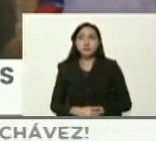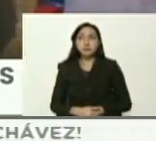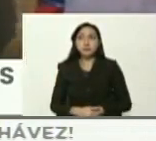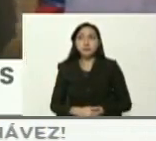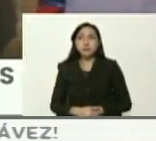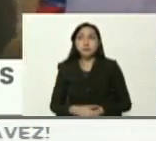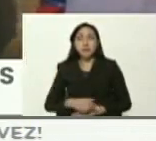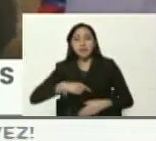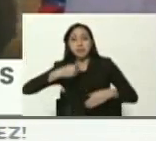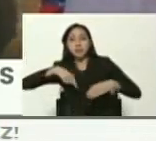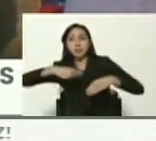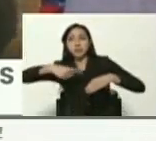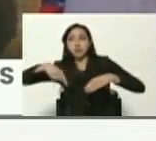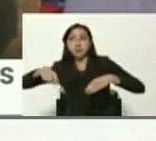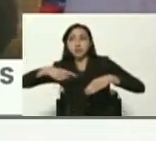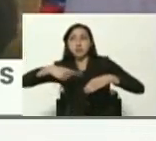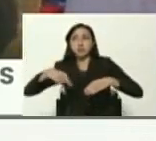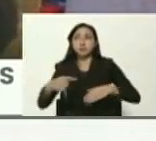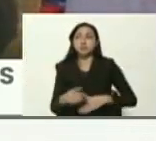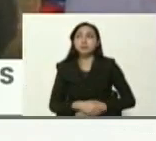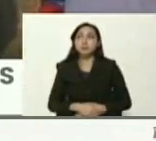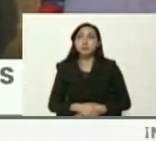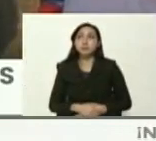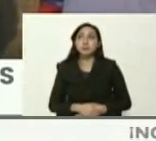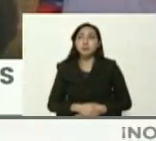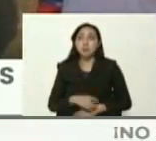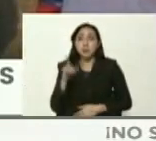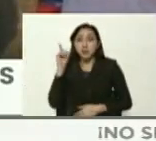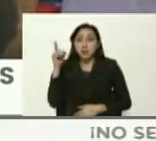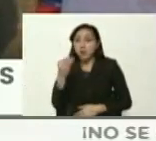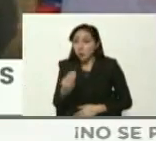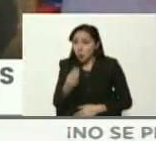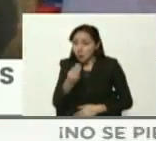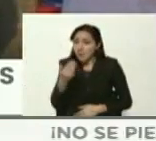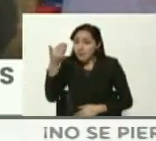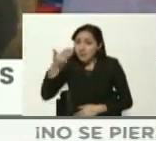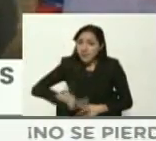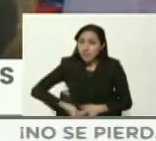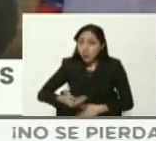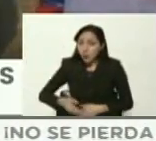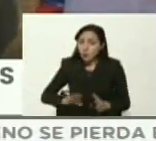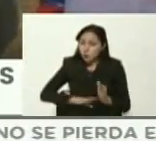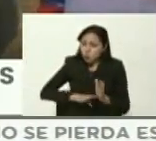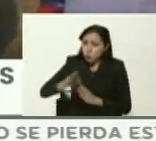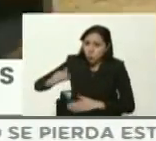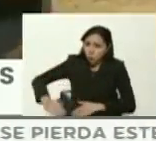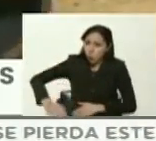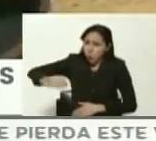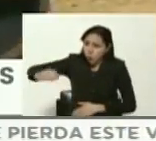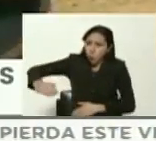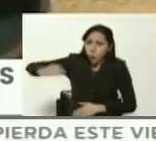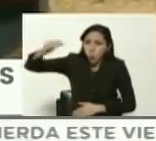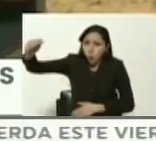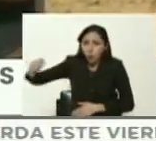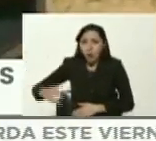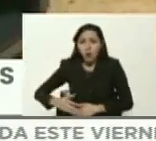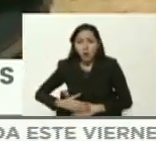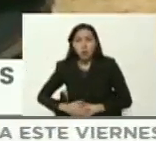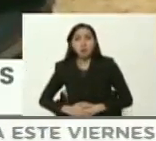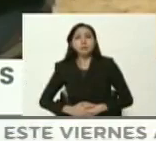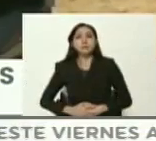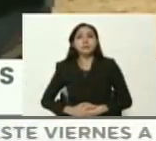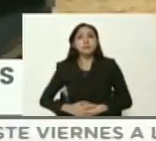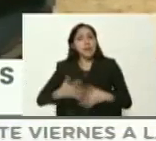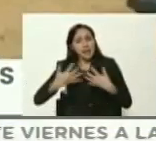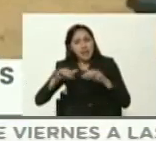NutriChicha. Esto es un alimento fundamental para el crecimiento, fortalecimiento del sistema, que tiene que